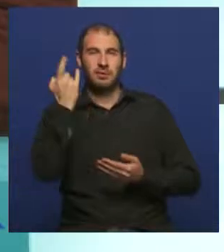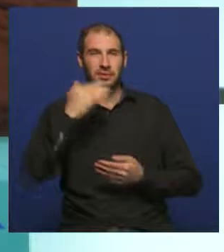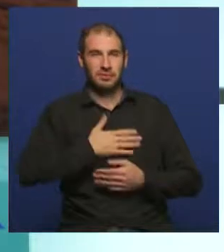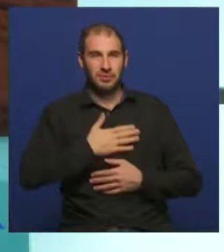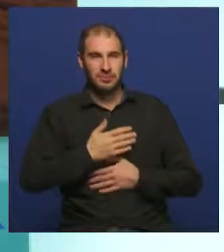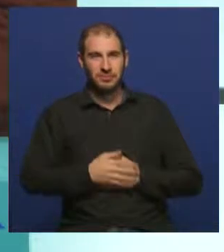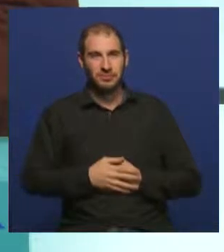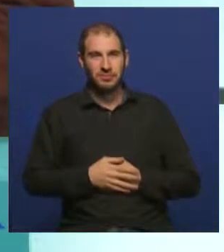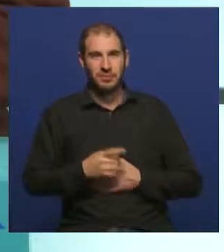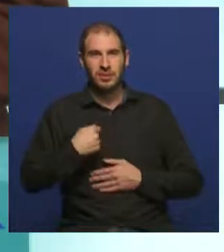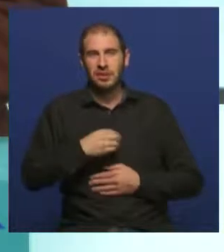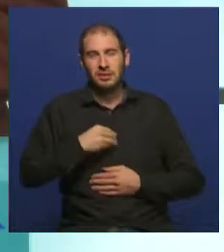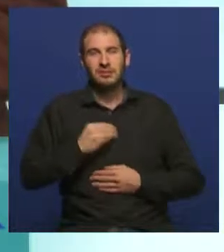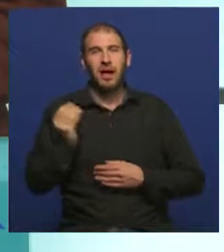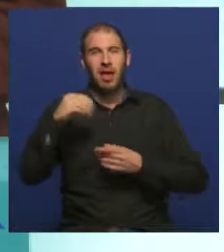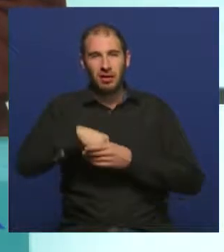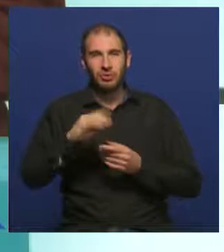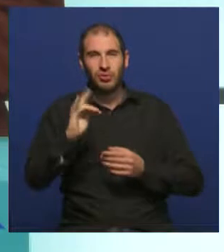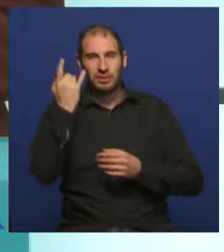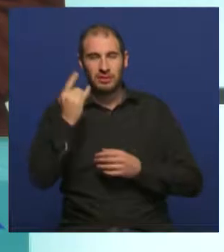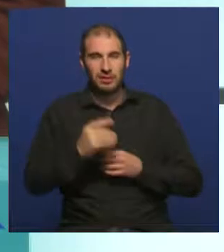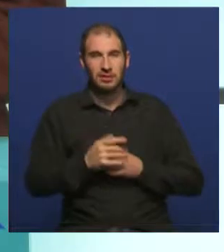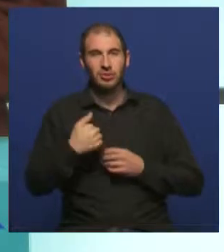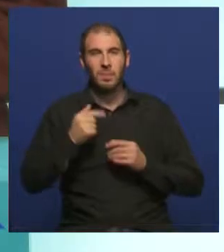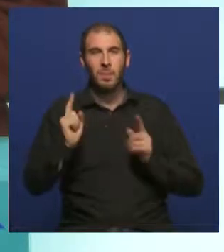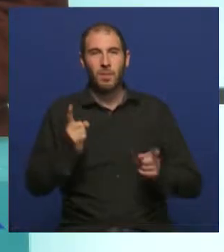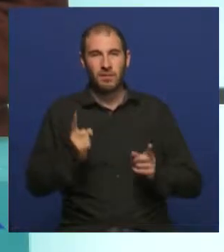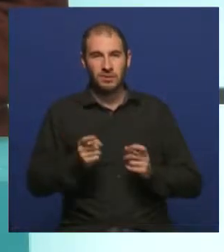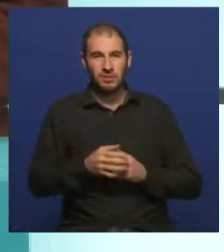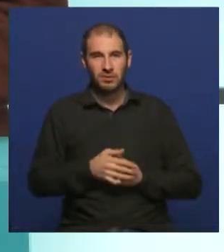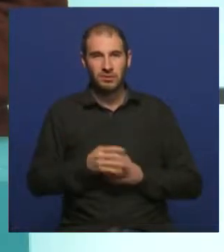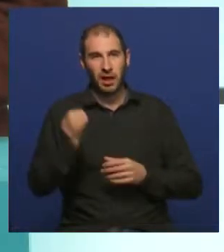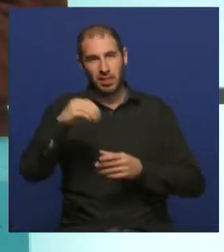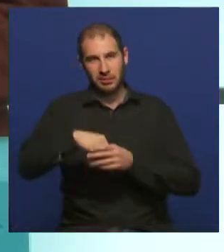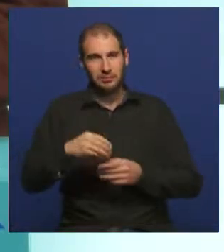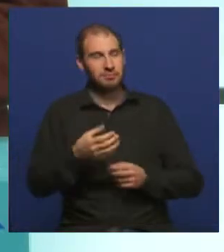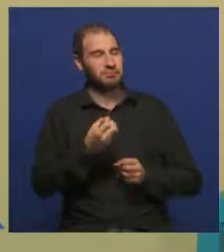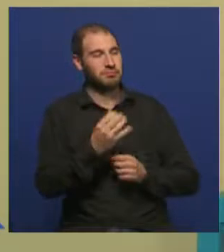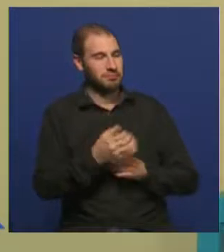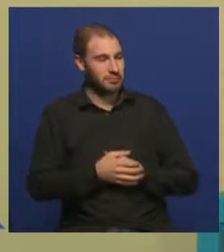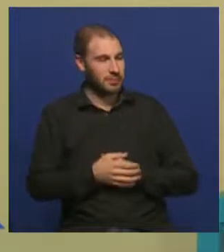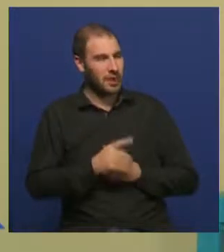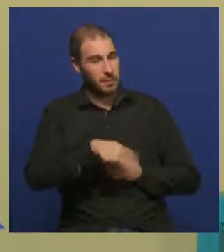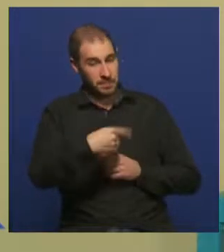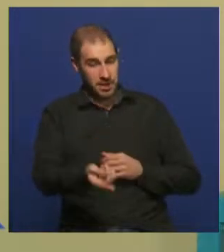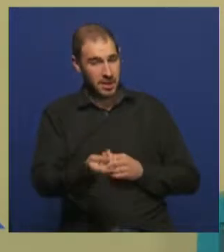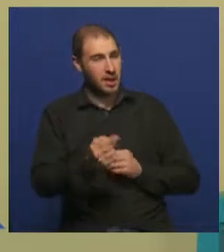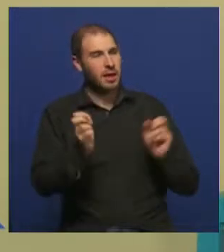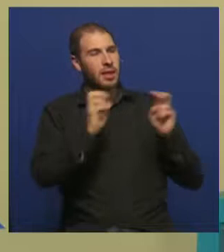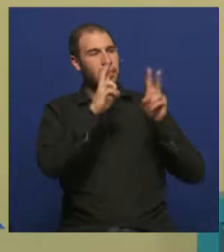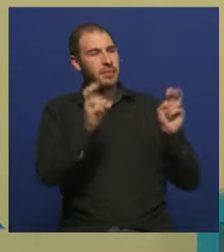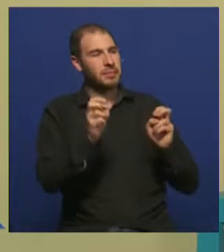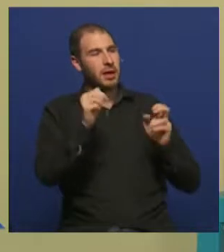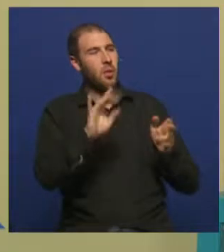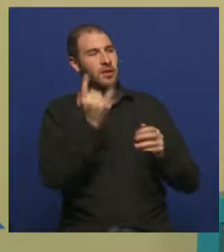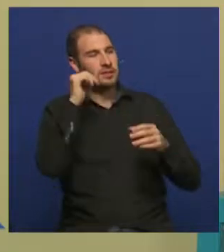Porque absolutamente. yo me siento parte de esta universidad como docente de la misma, ¿no? Absolutamente. Y mañana, en el marco y en esta